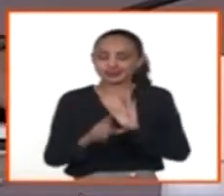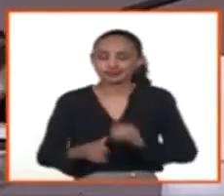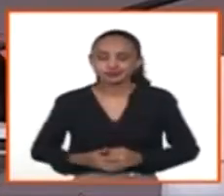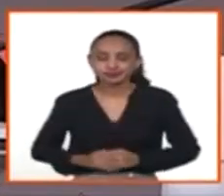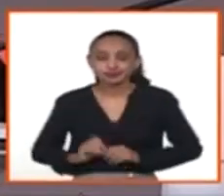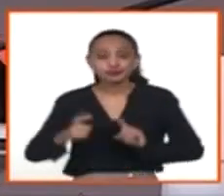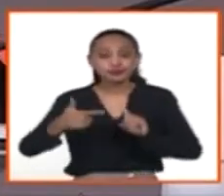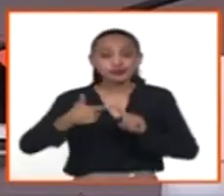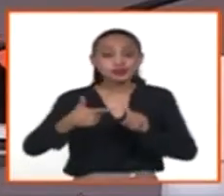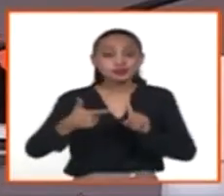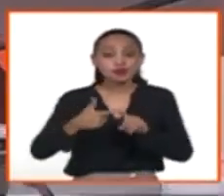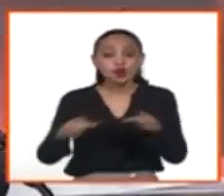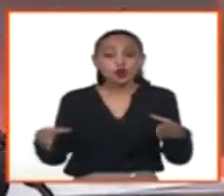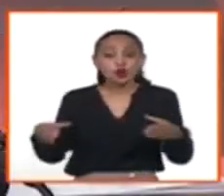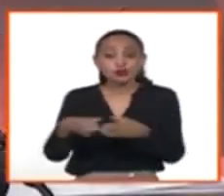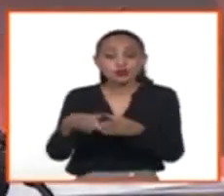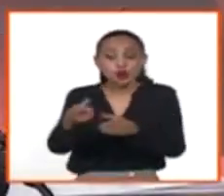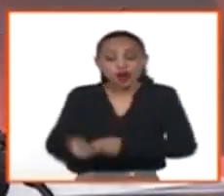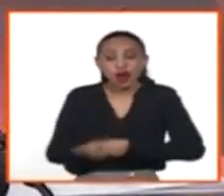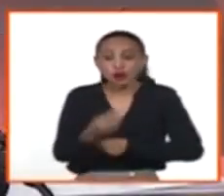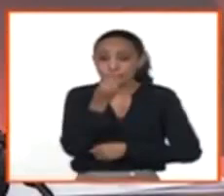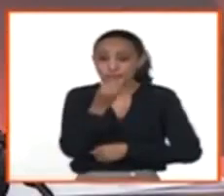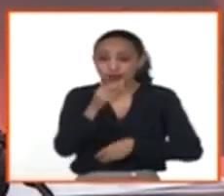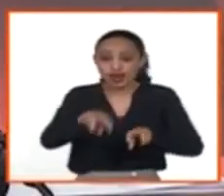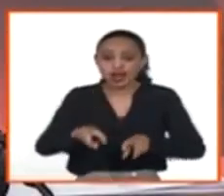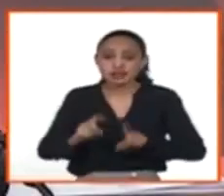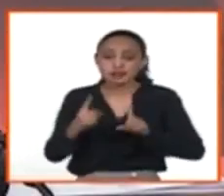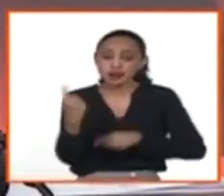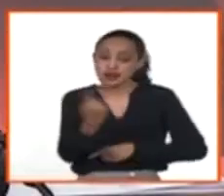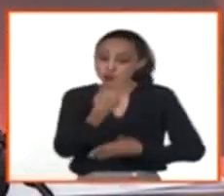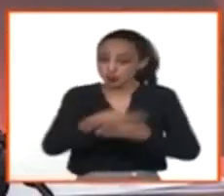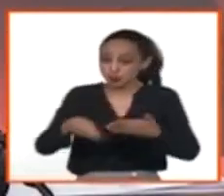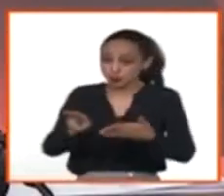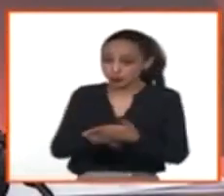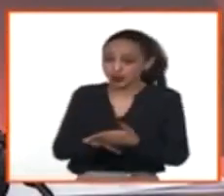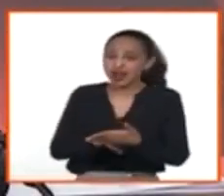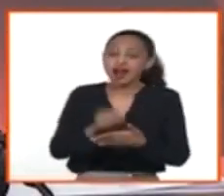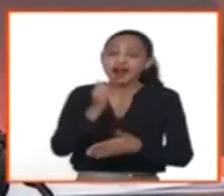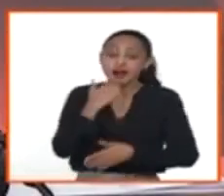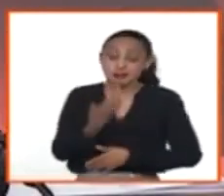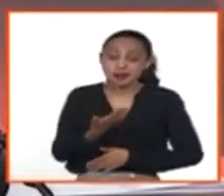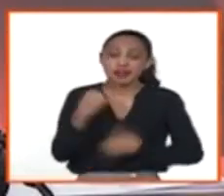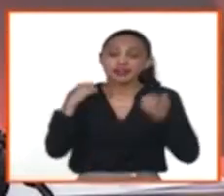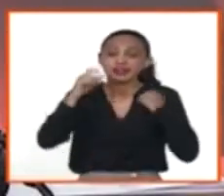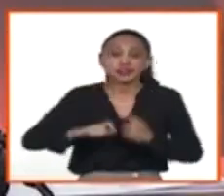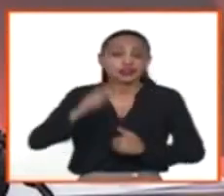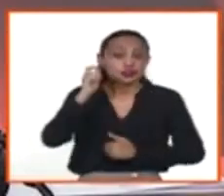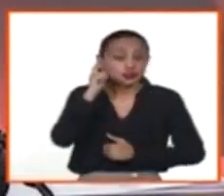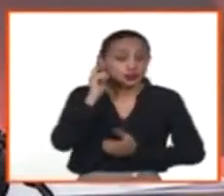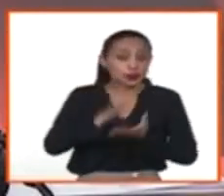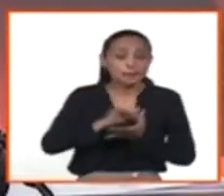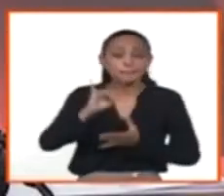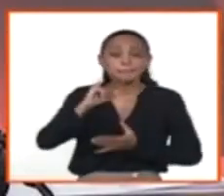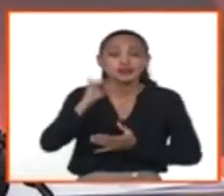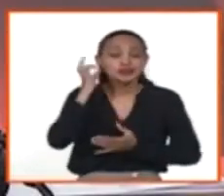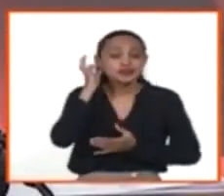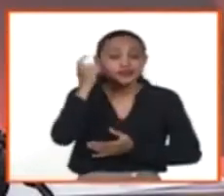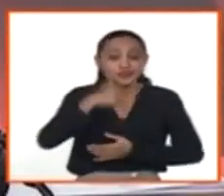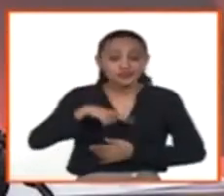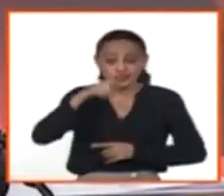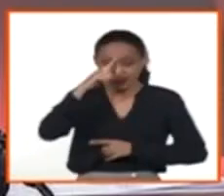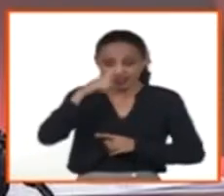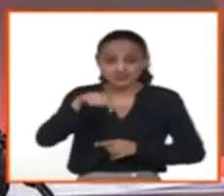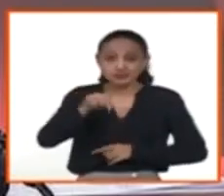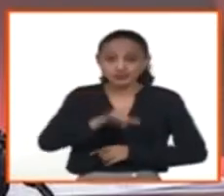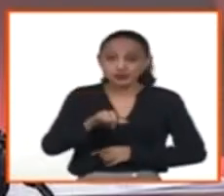Comisión Agroalimentaria de la Asamblea Nacional del Poder Popular, es además la directora del MIFAT. Les recomiendo, por cierto, una entrevista que le hacen